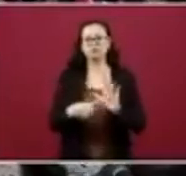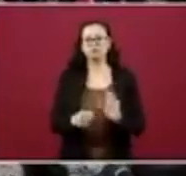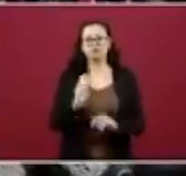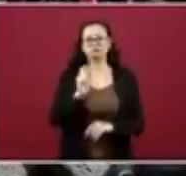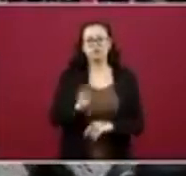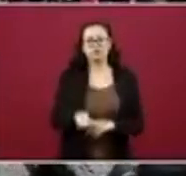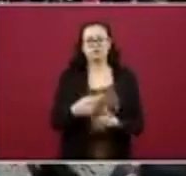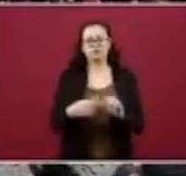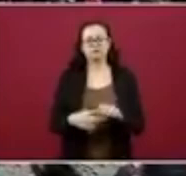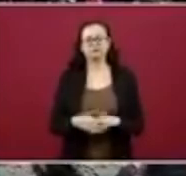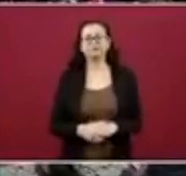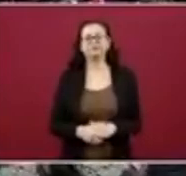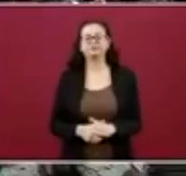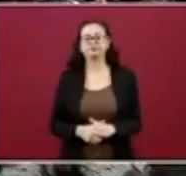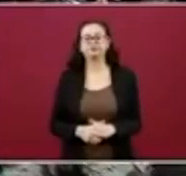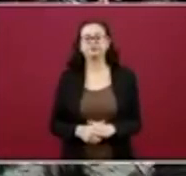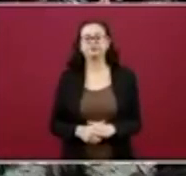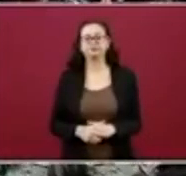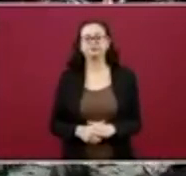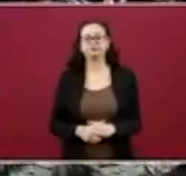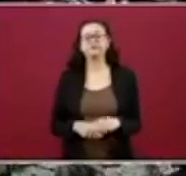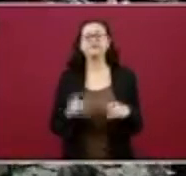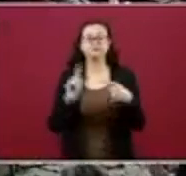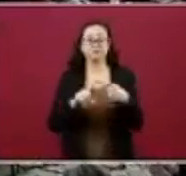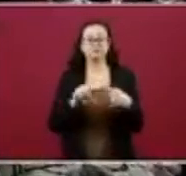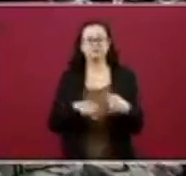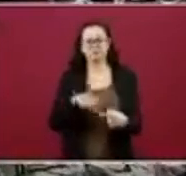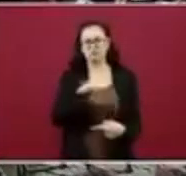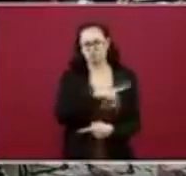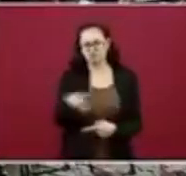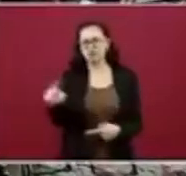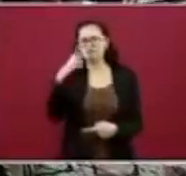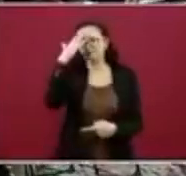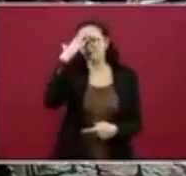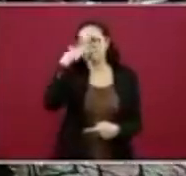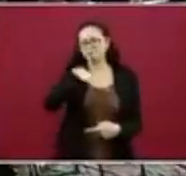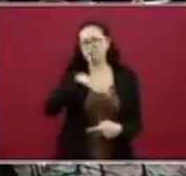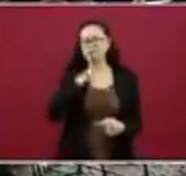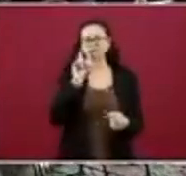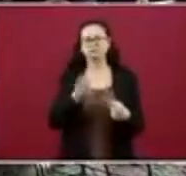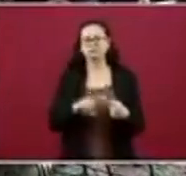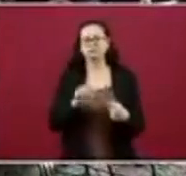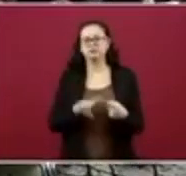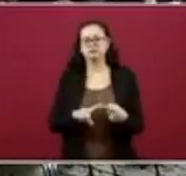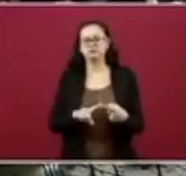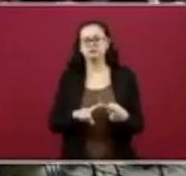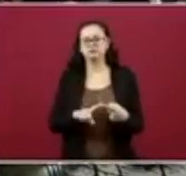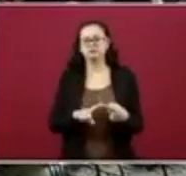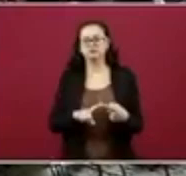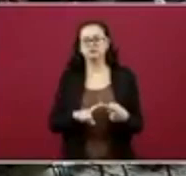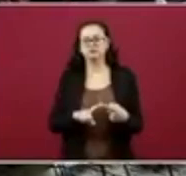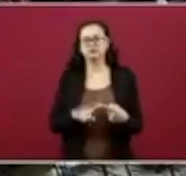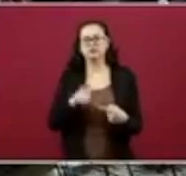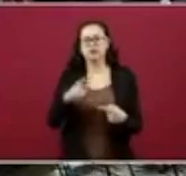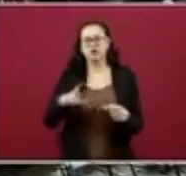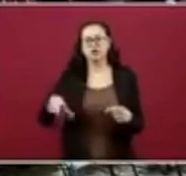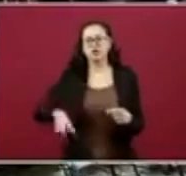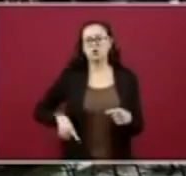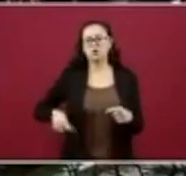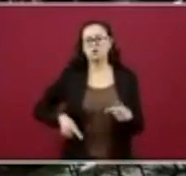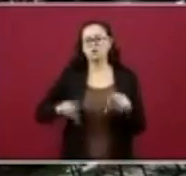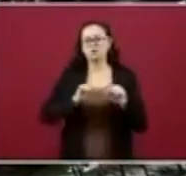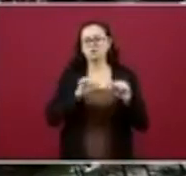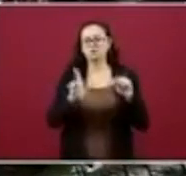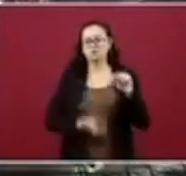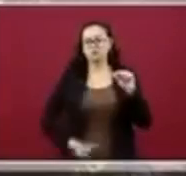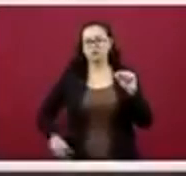las siguientes. La primera, y ya ustedes la conocían, es la capitalización que está haciendo el gobierno federal y